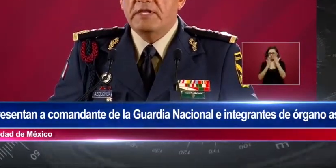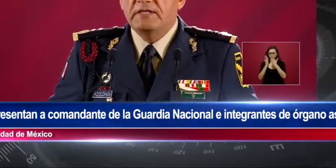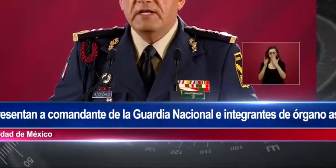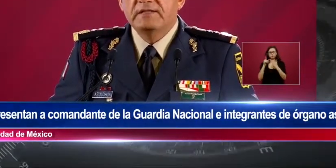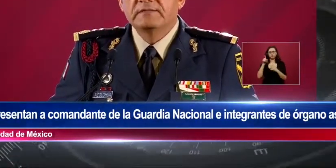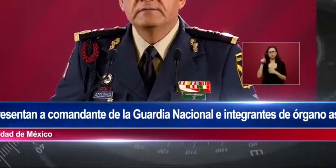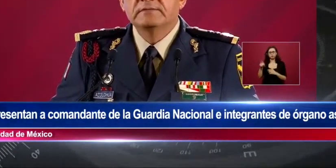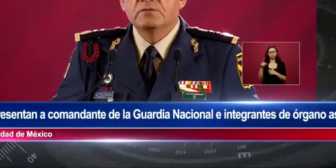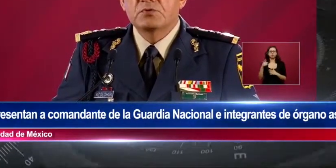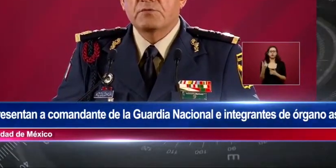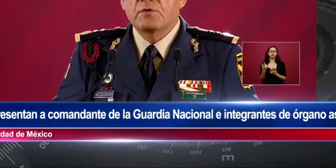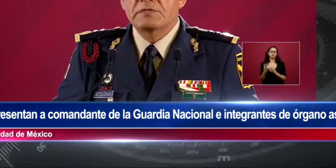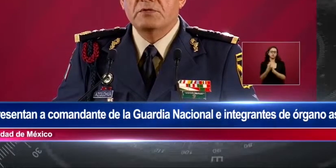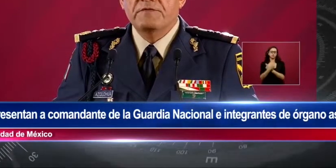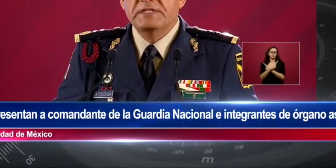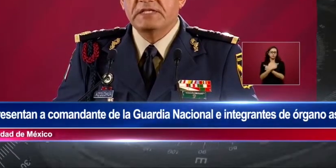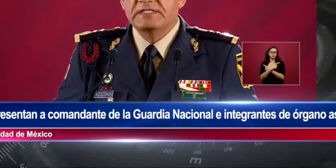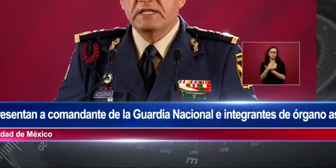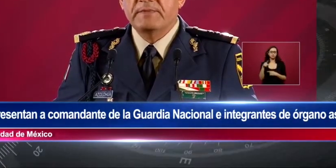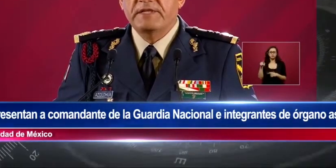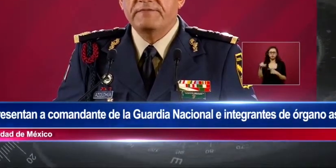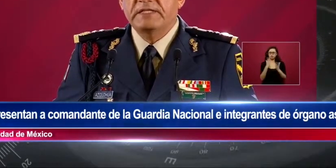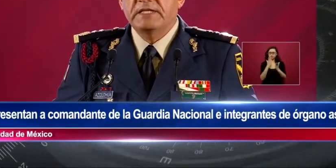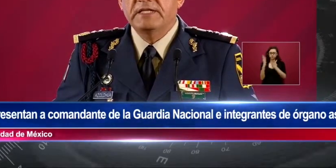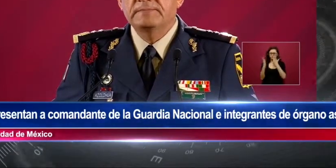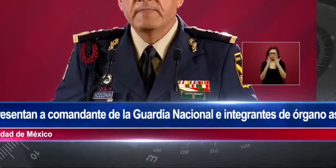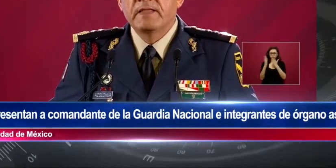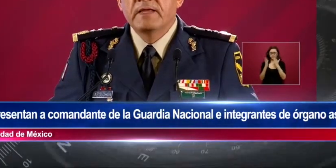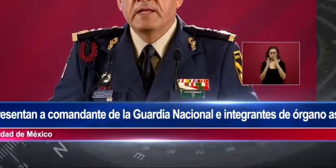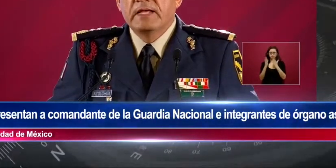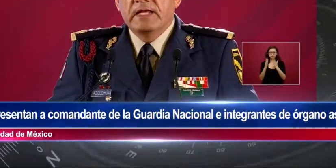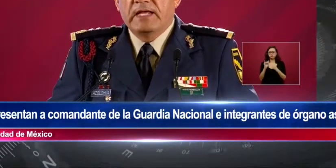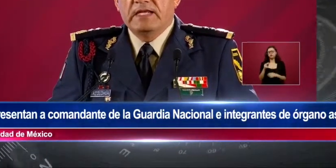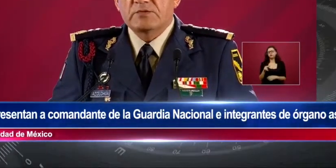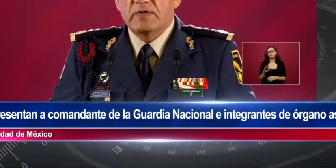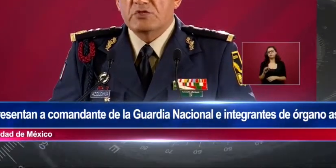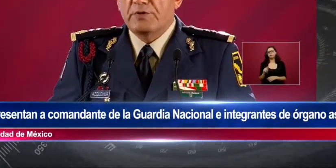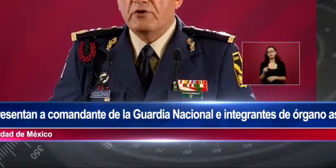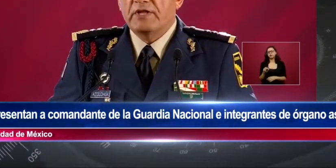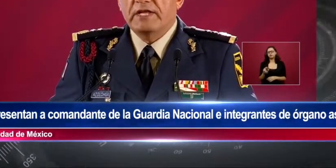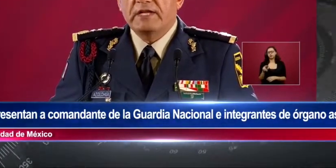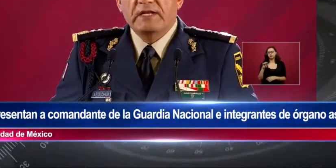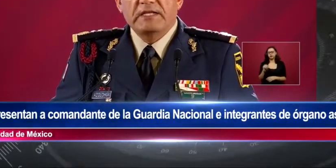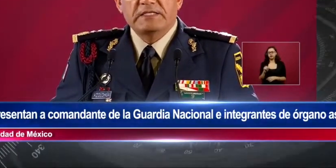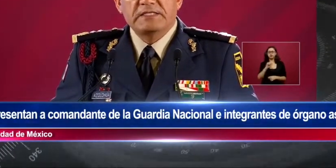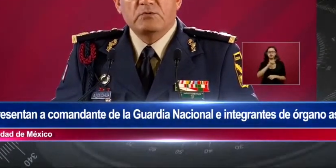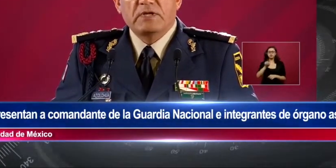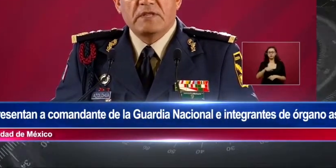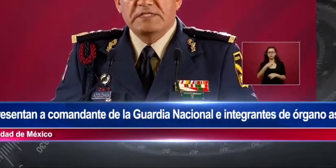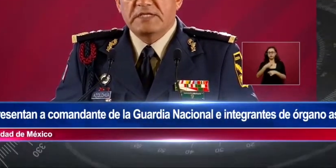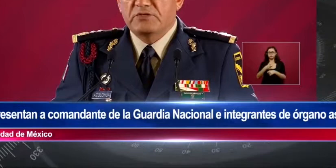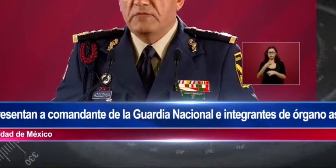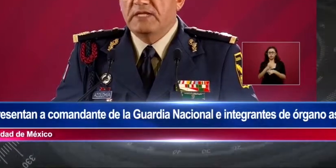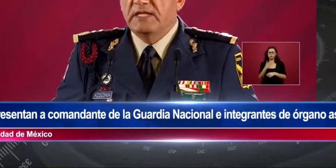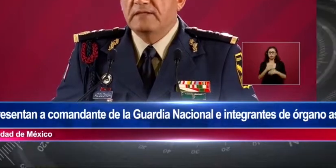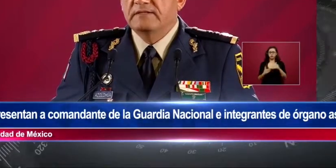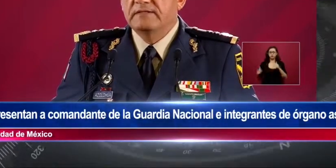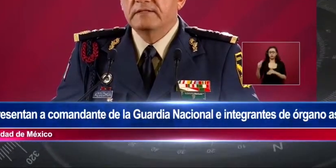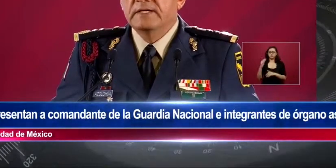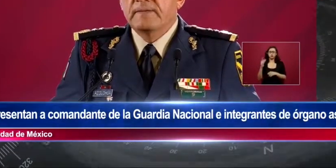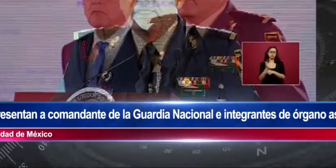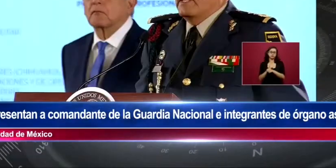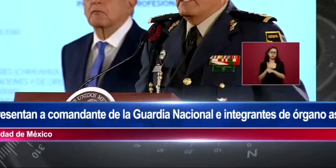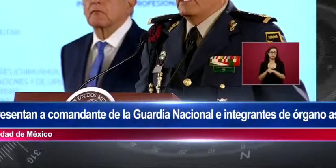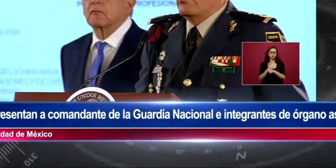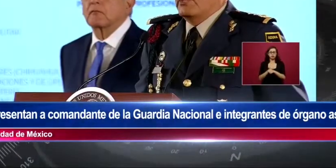coordinaciones territoriales en todo el país. Afirmó que la Guardia Nacional tendrá sus propias instalaciones, vehículos, uniformes y